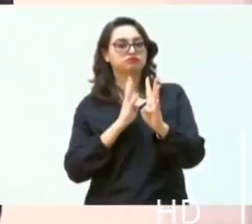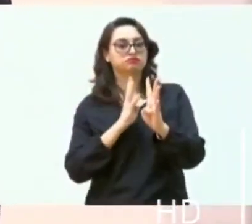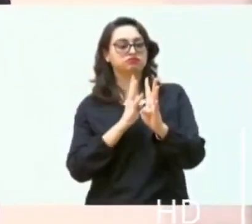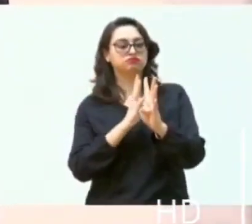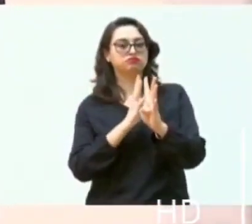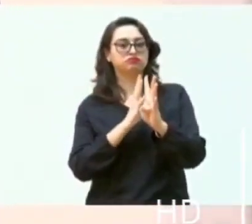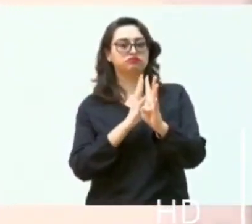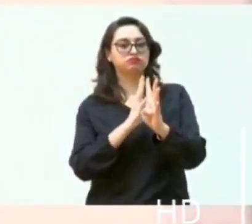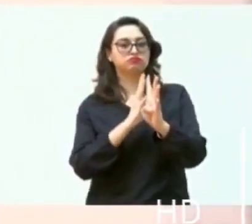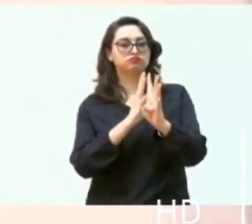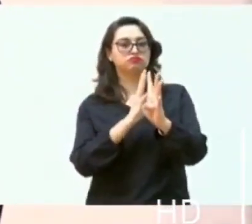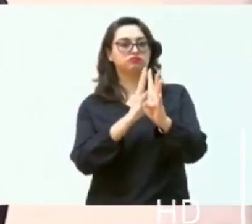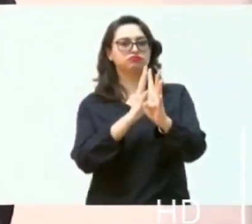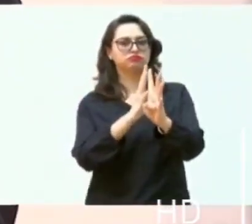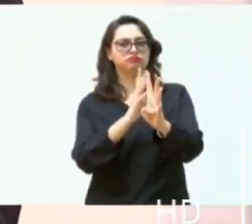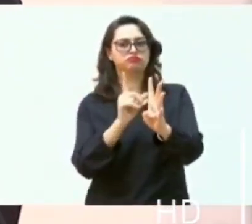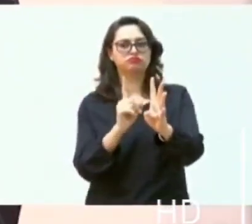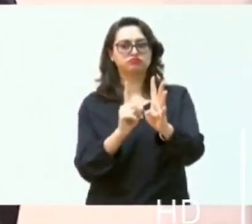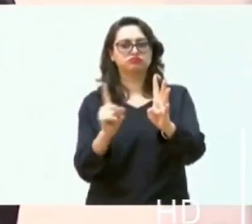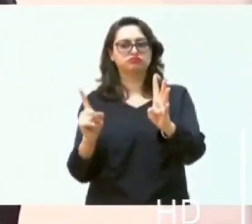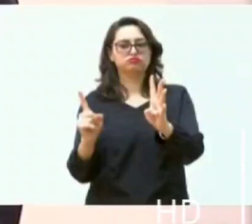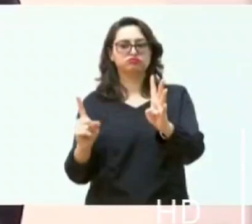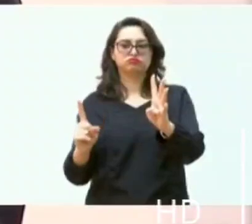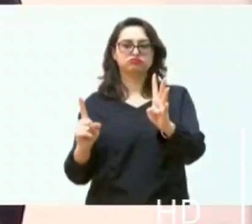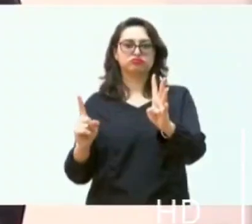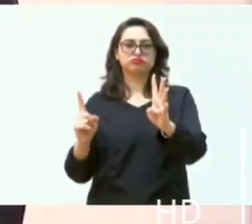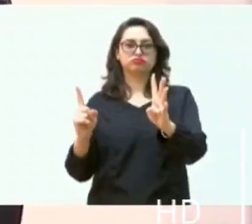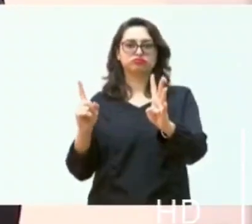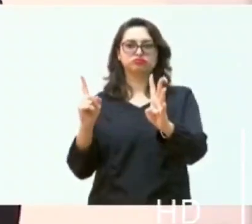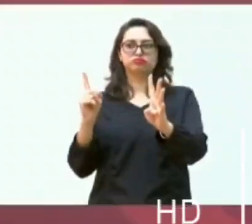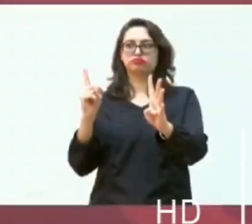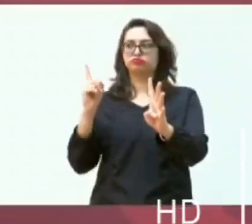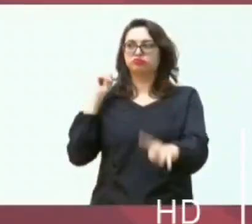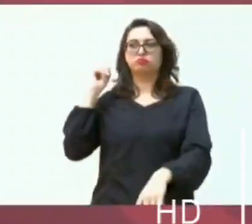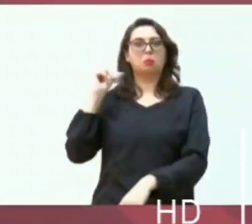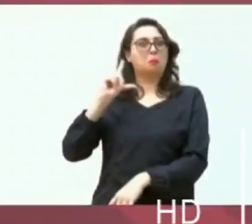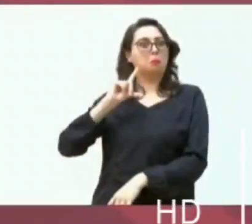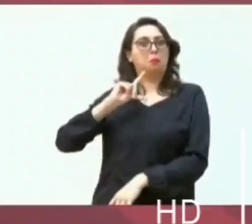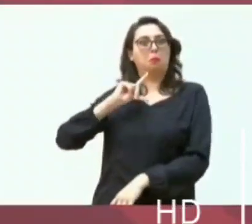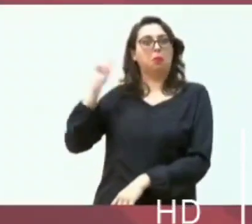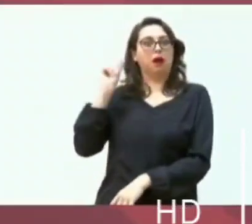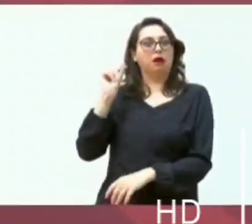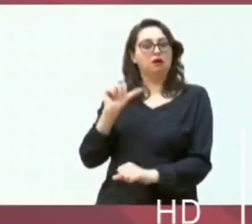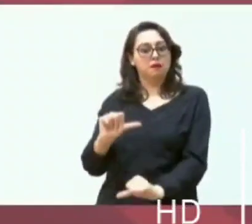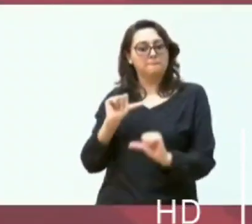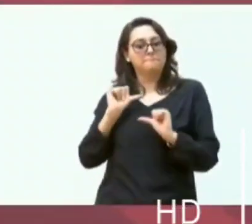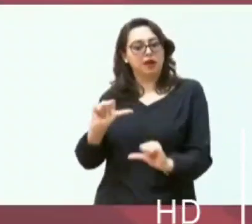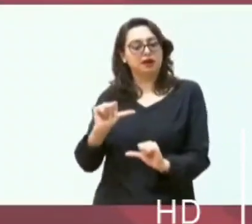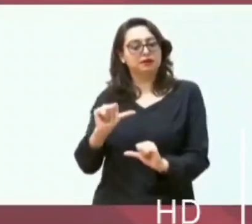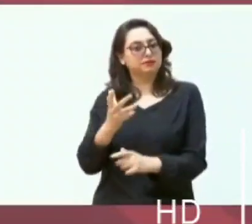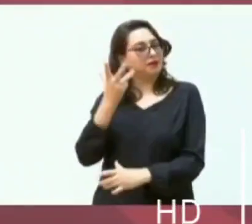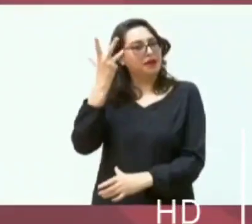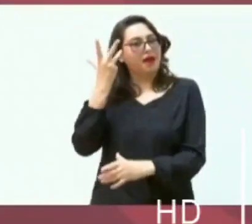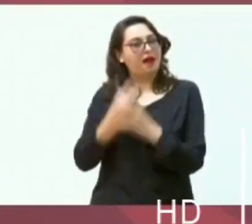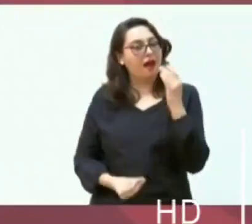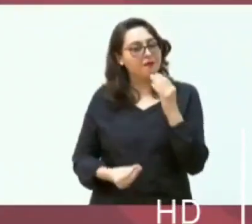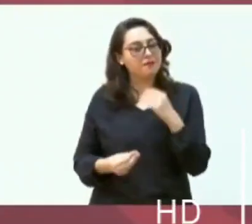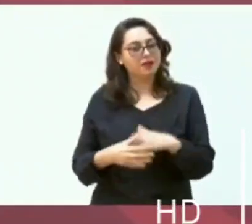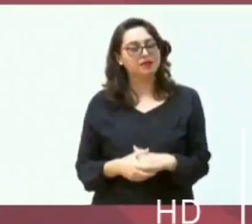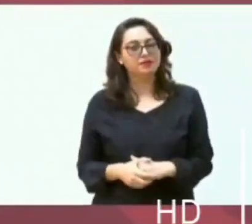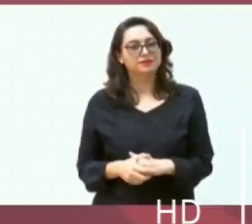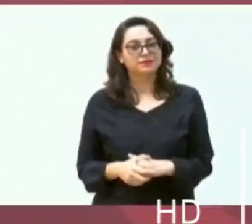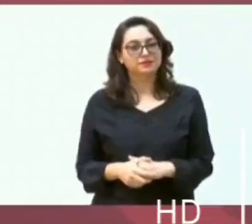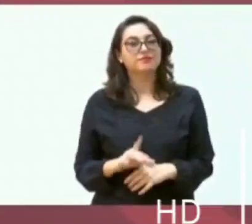y empezó a caminar en sentido opuesto y se salvó. Y luego ya